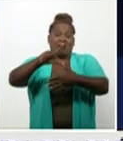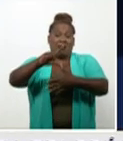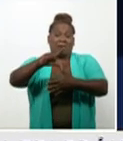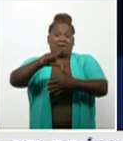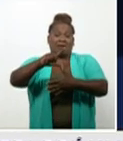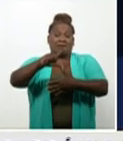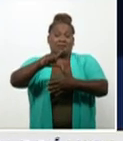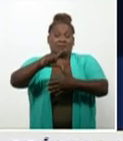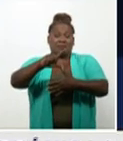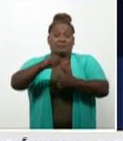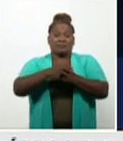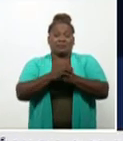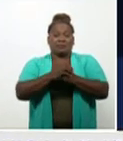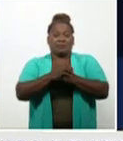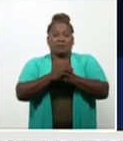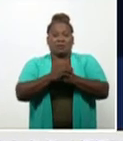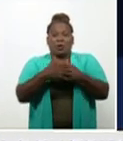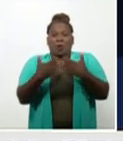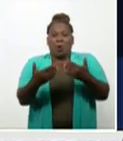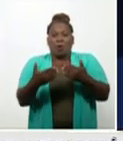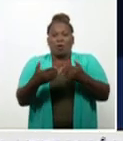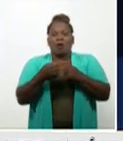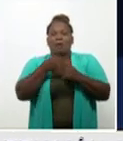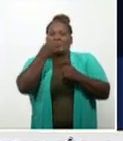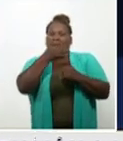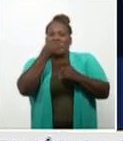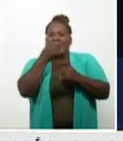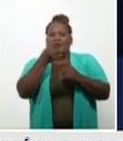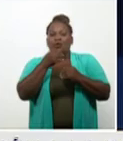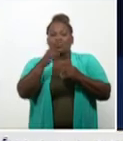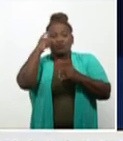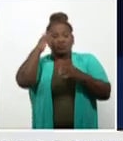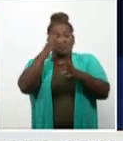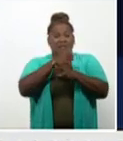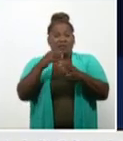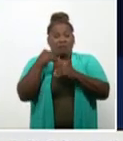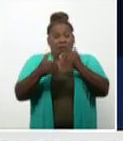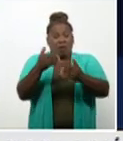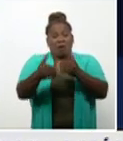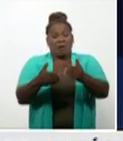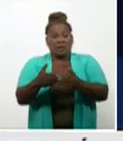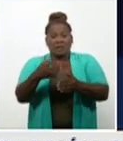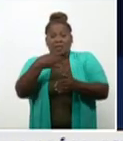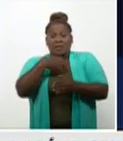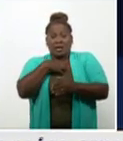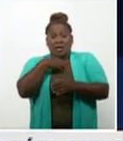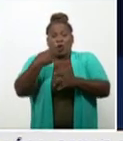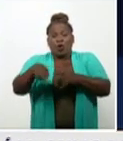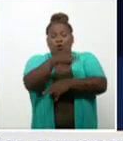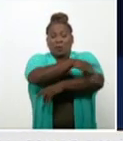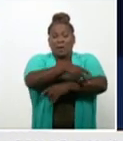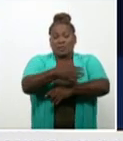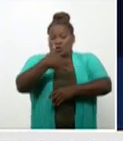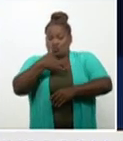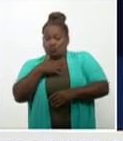vista de los avances científicos que ellos tienen y los avances científicos que nosotros